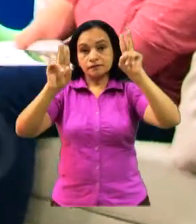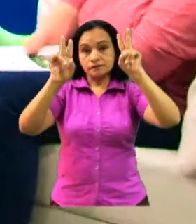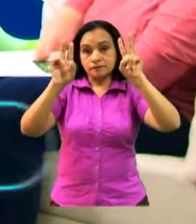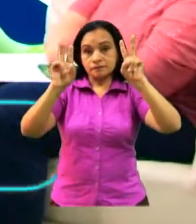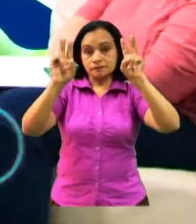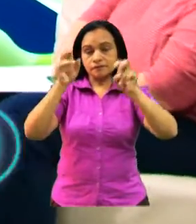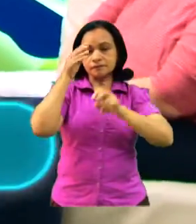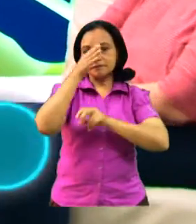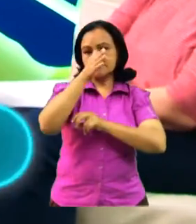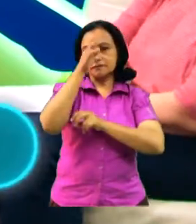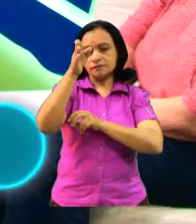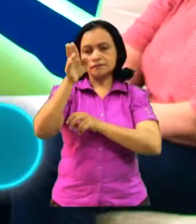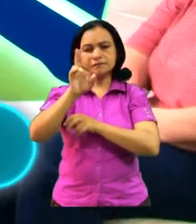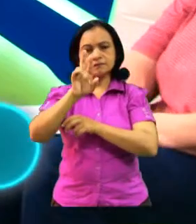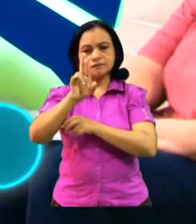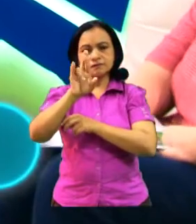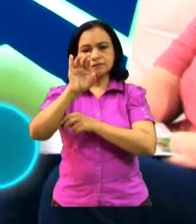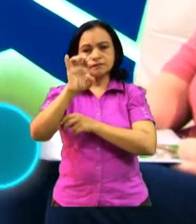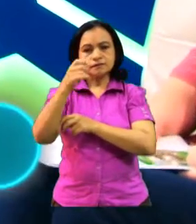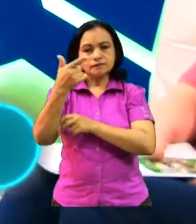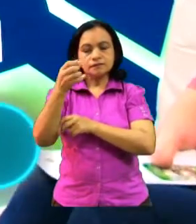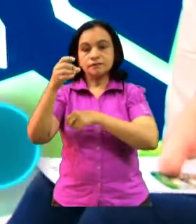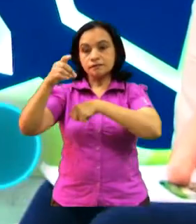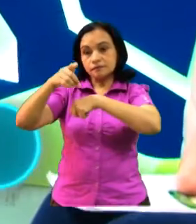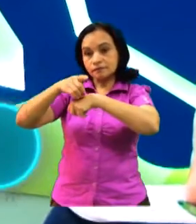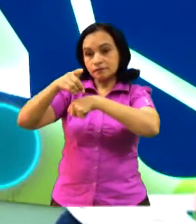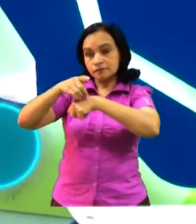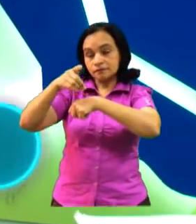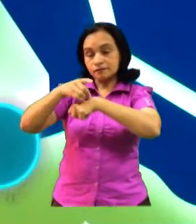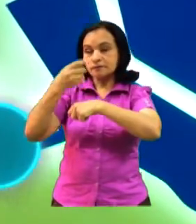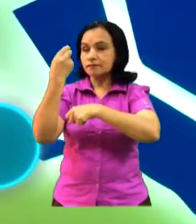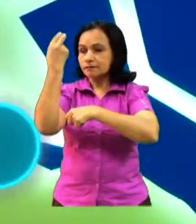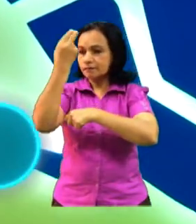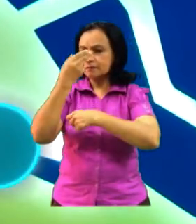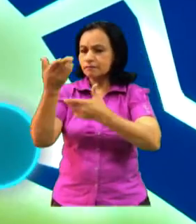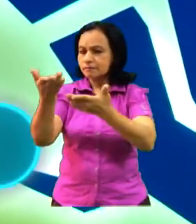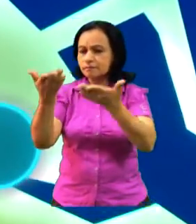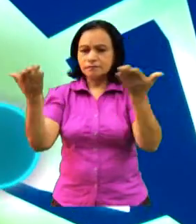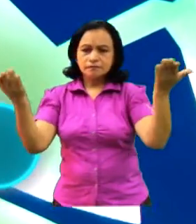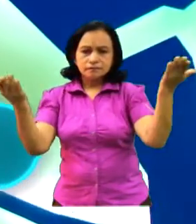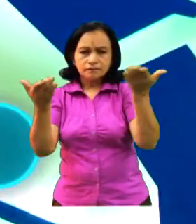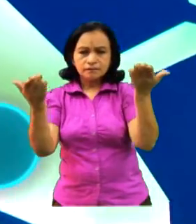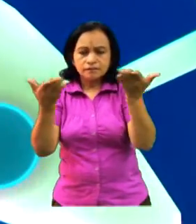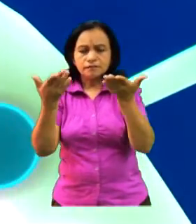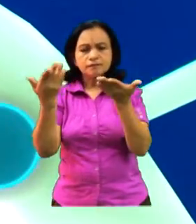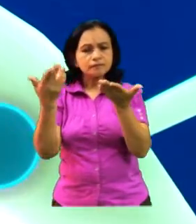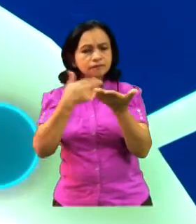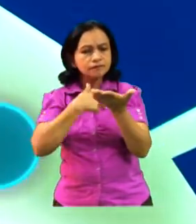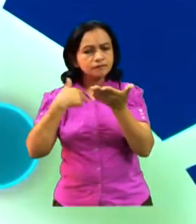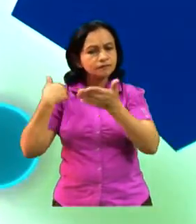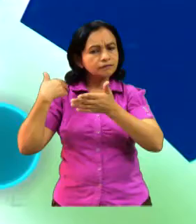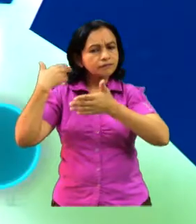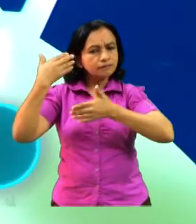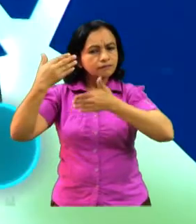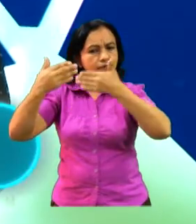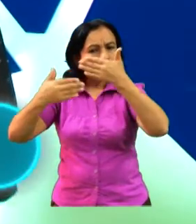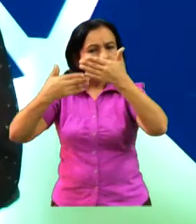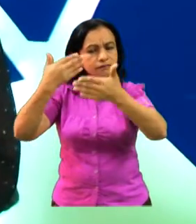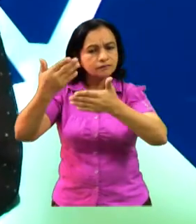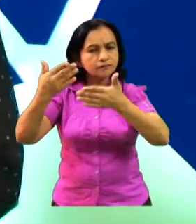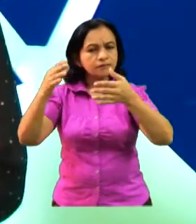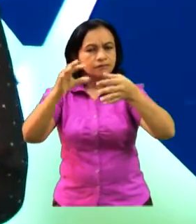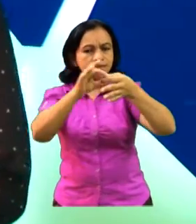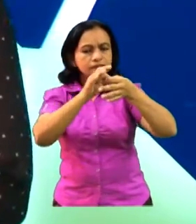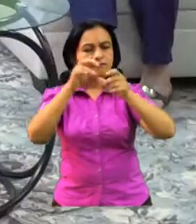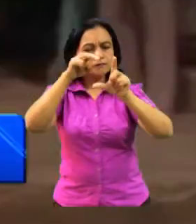de gestión de riesgo. Quisiéramos iniciar, doctor Escoto, por conocer cómo se ha venido desarrollando toda esta labor